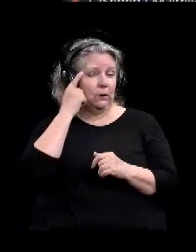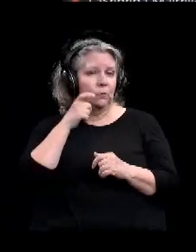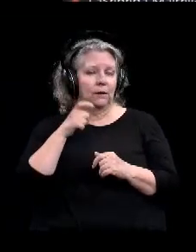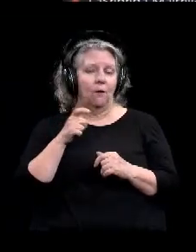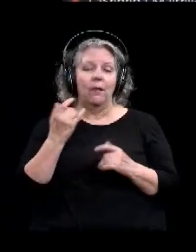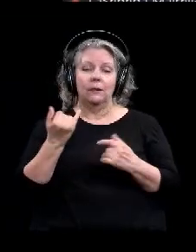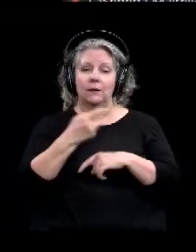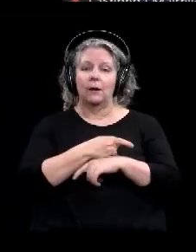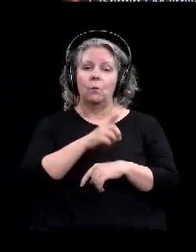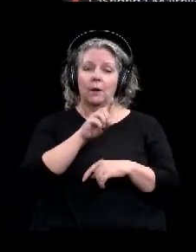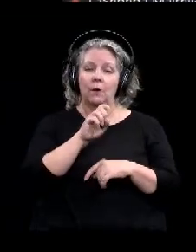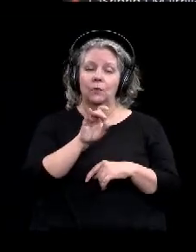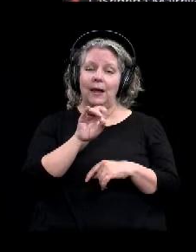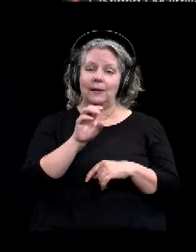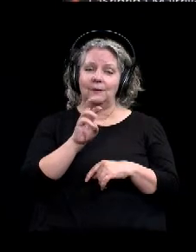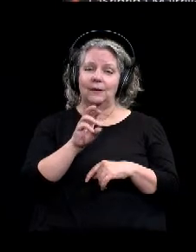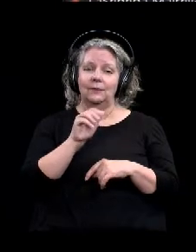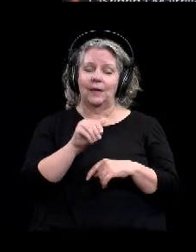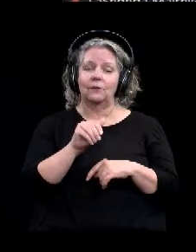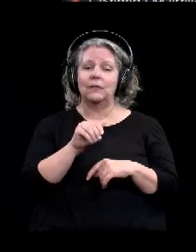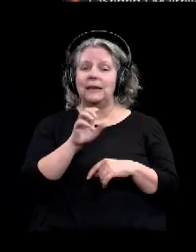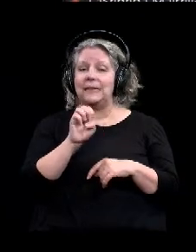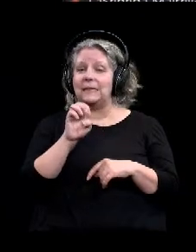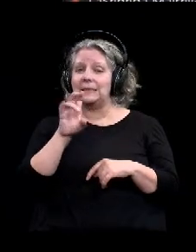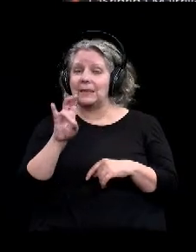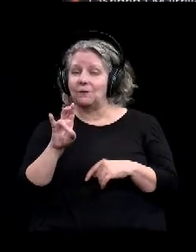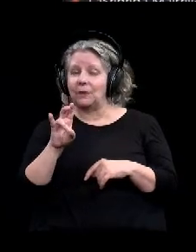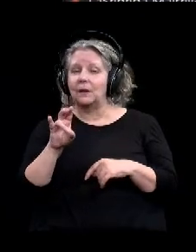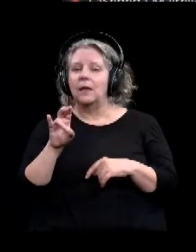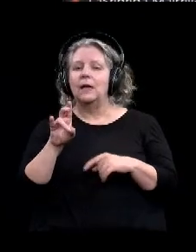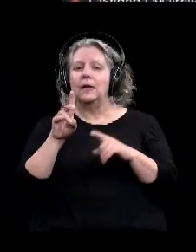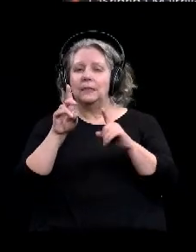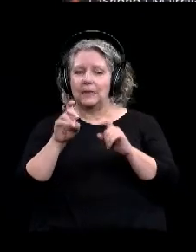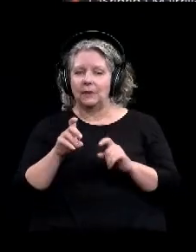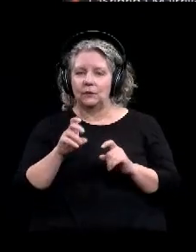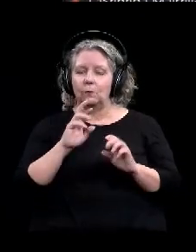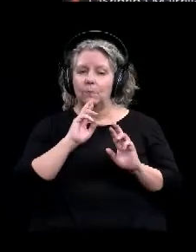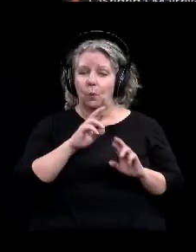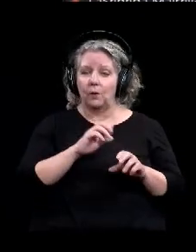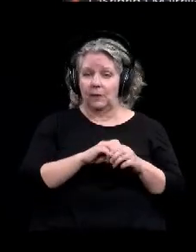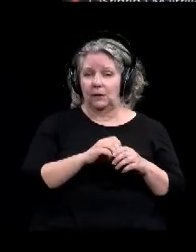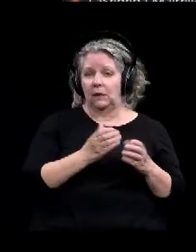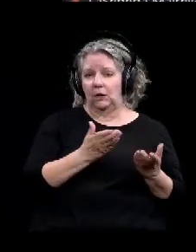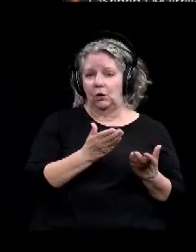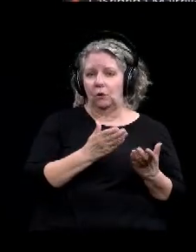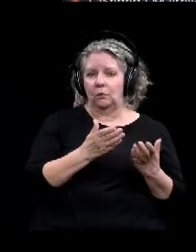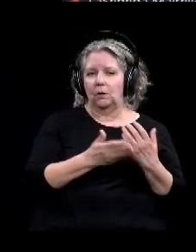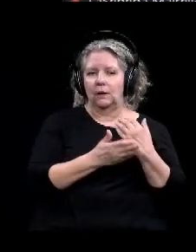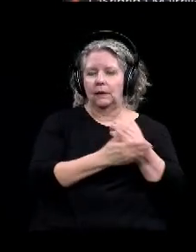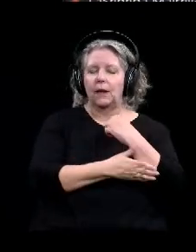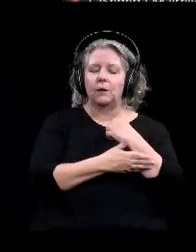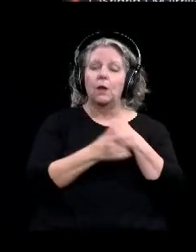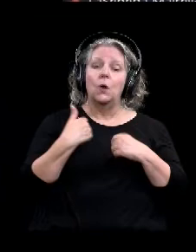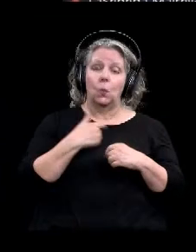189.900 pruebas se han hecho aquí en el condado